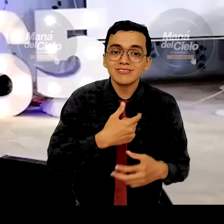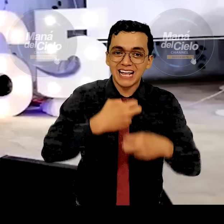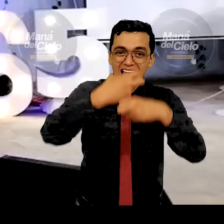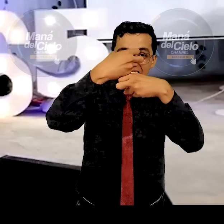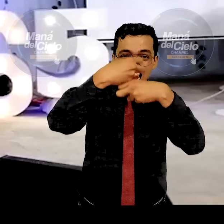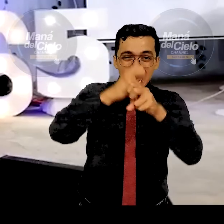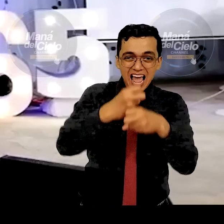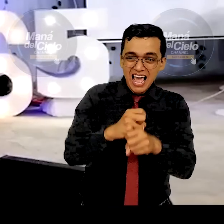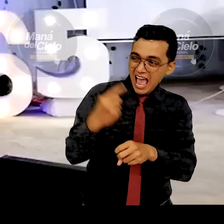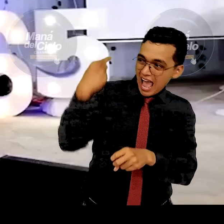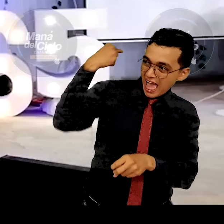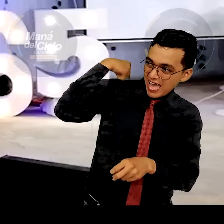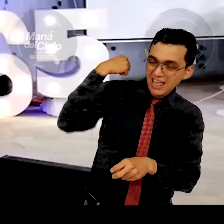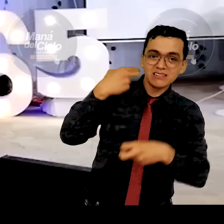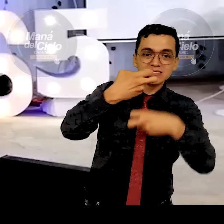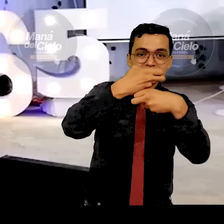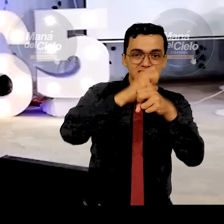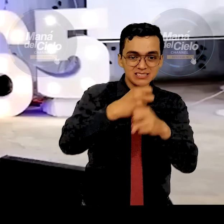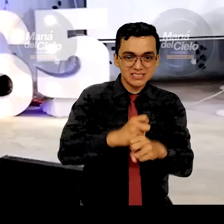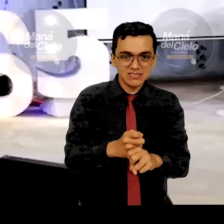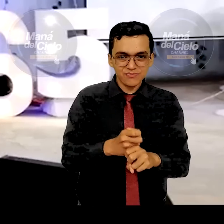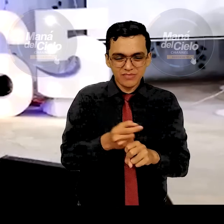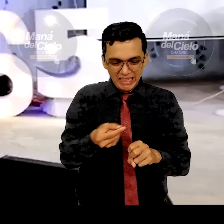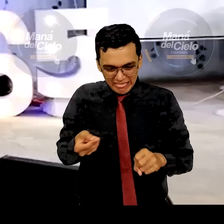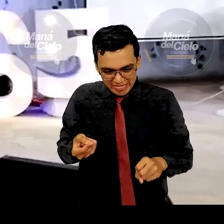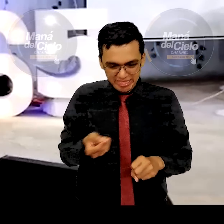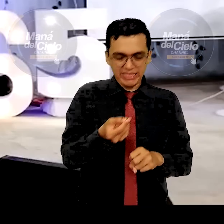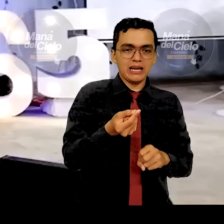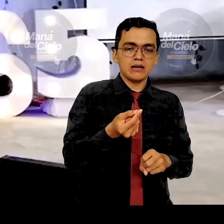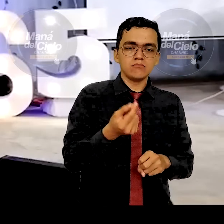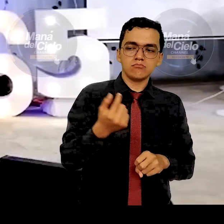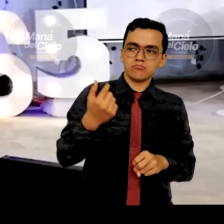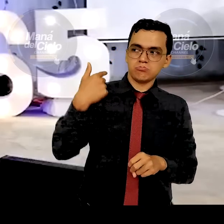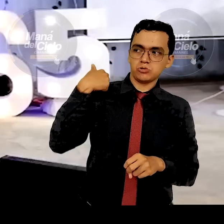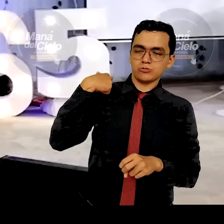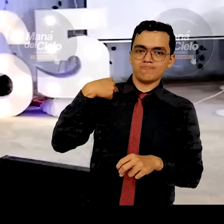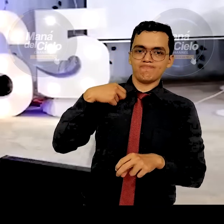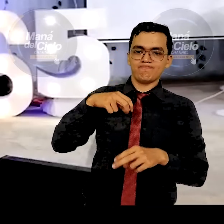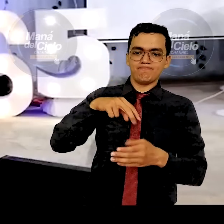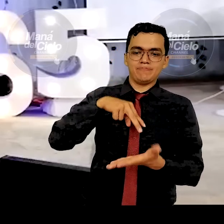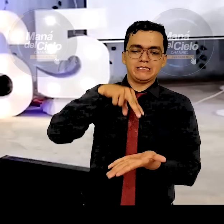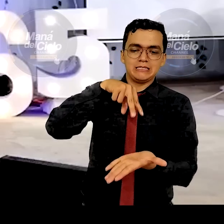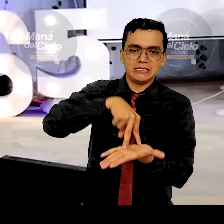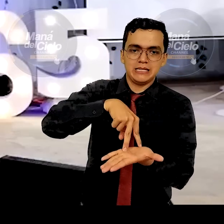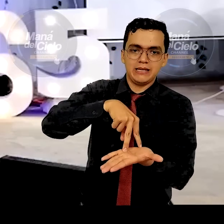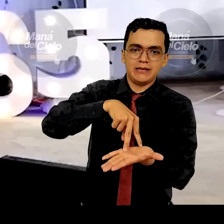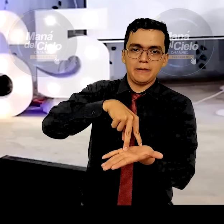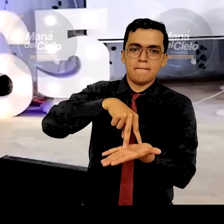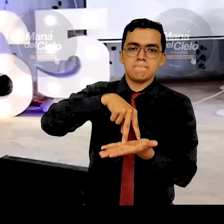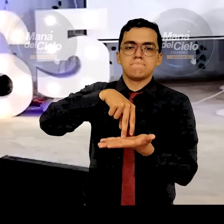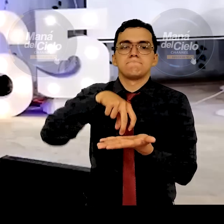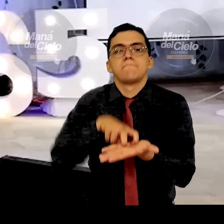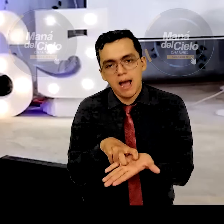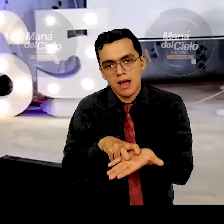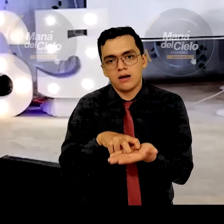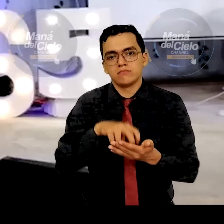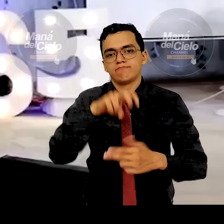en la médula y no podía. Y el dolor ni la morfina lo quitaba.